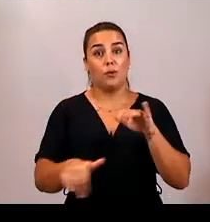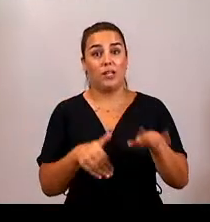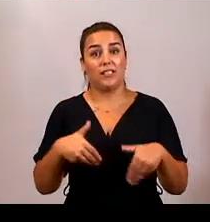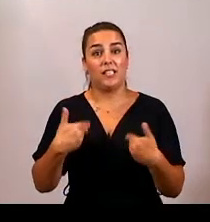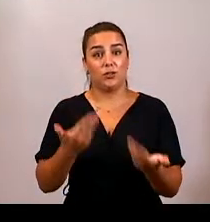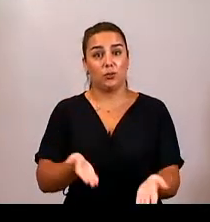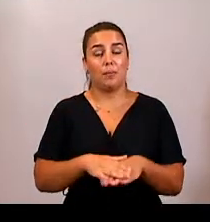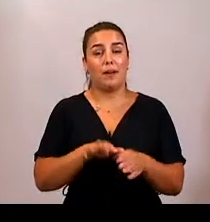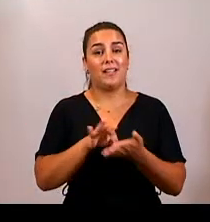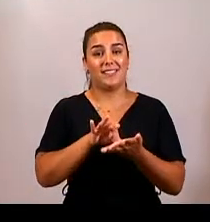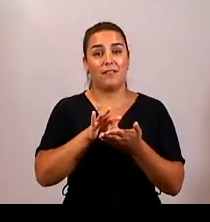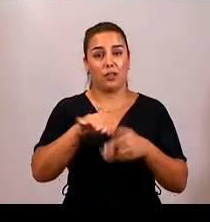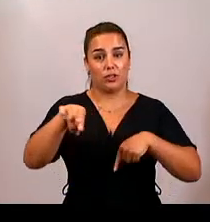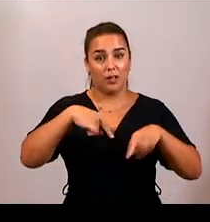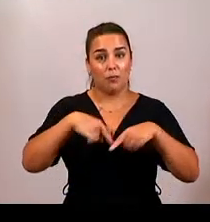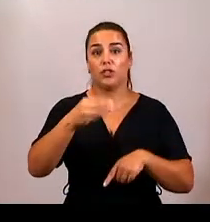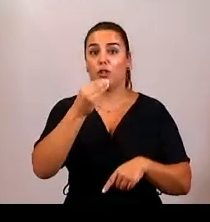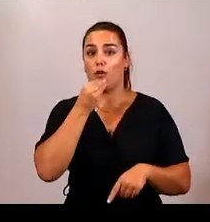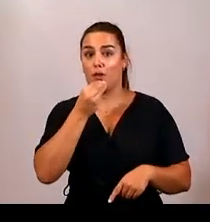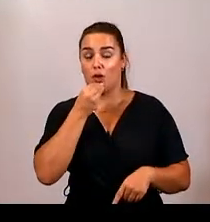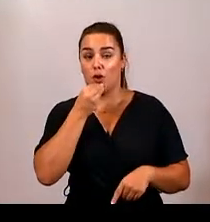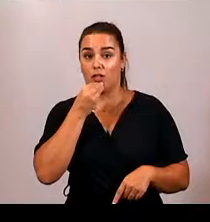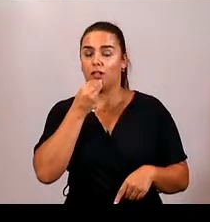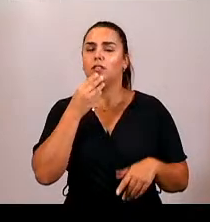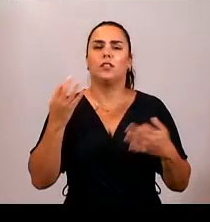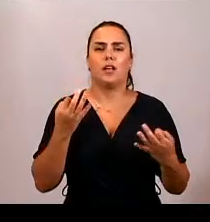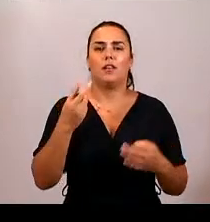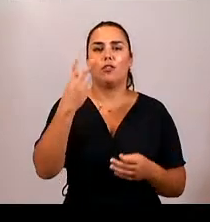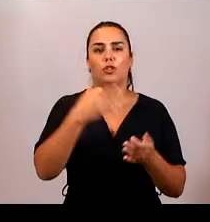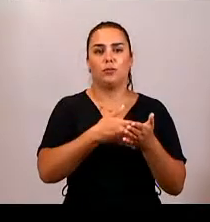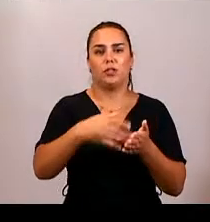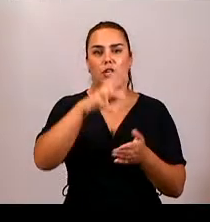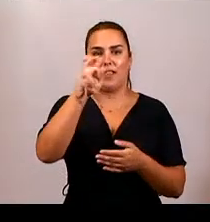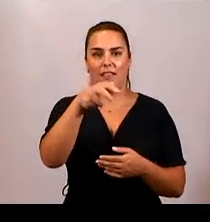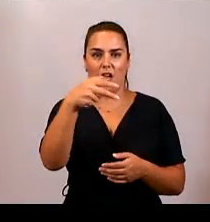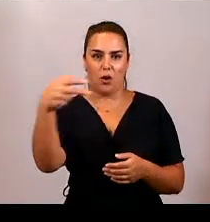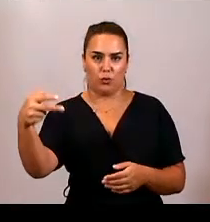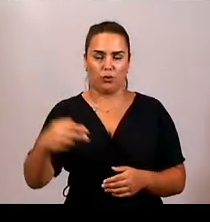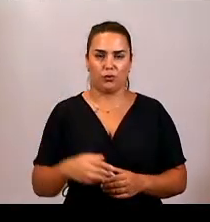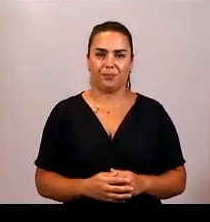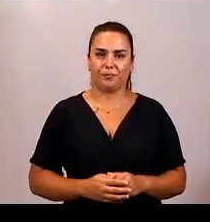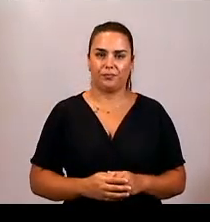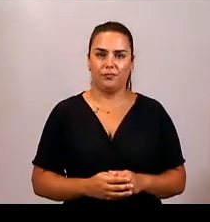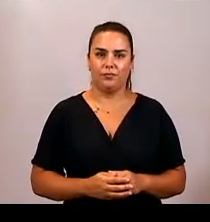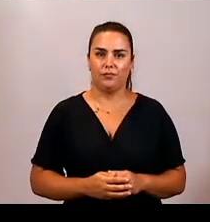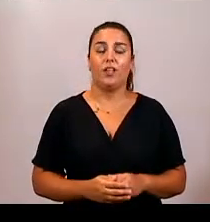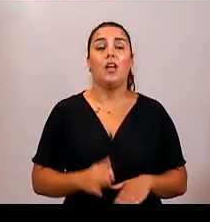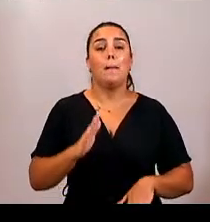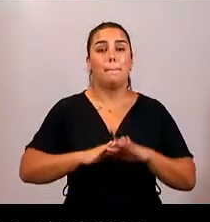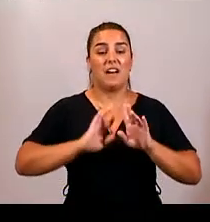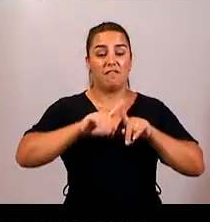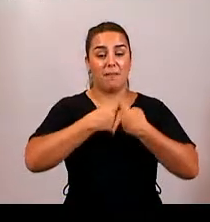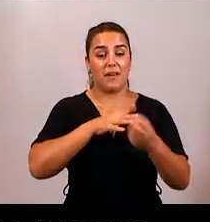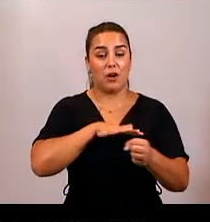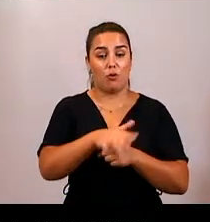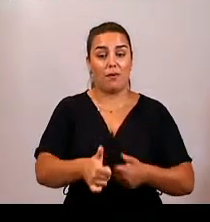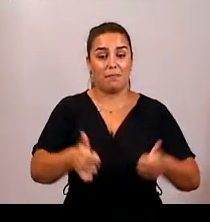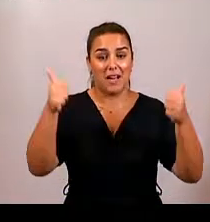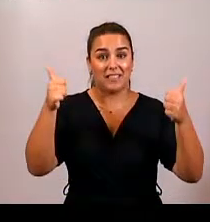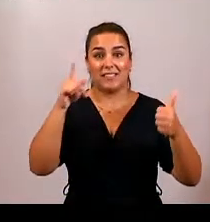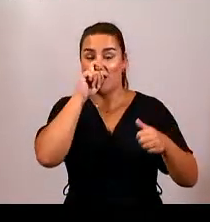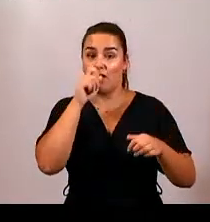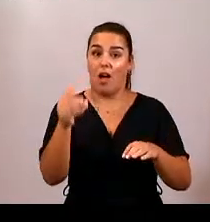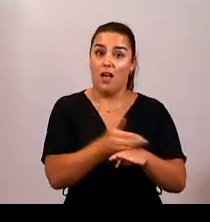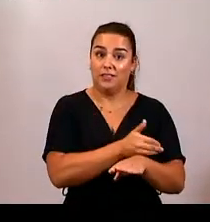este servicio de transporte y comedor asciende a 2 millones de euros. Y para llegar a más familias que en años